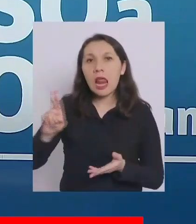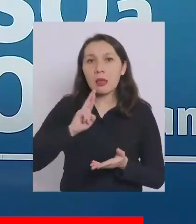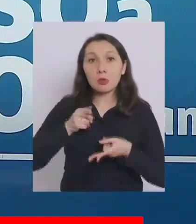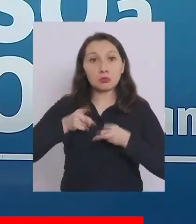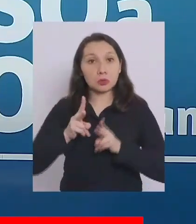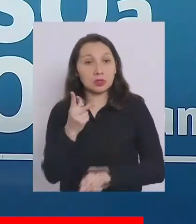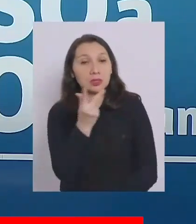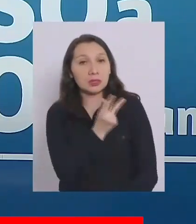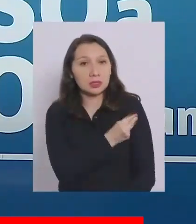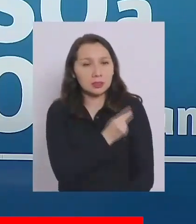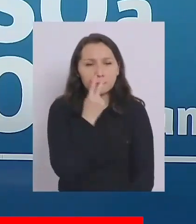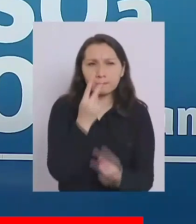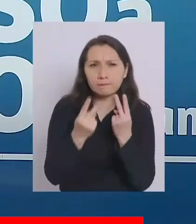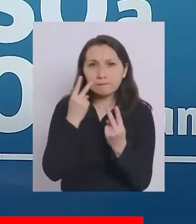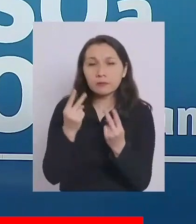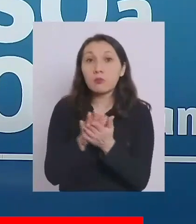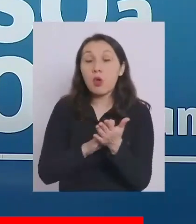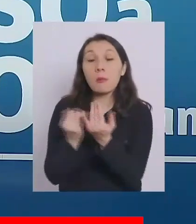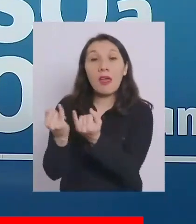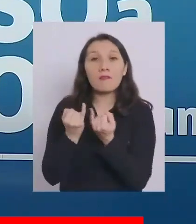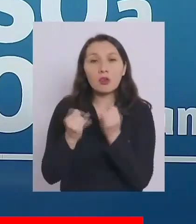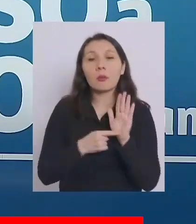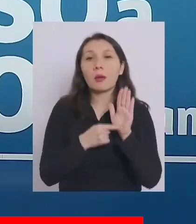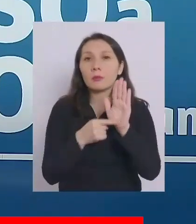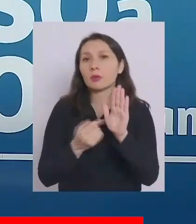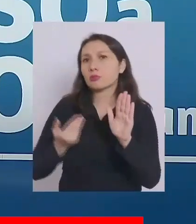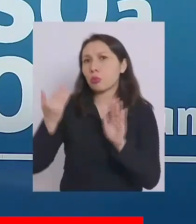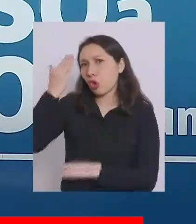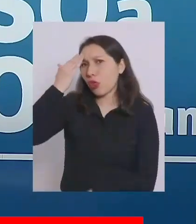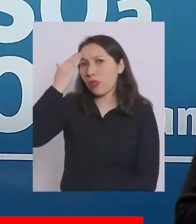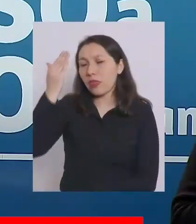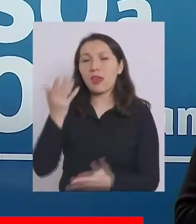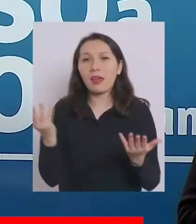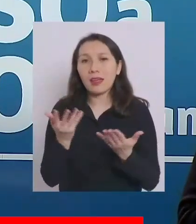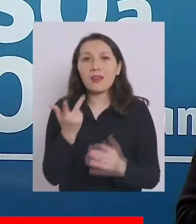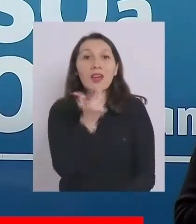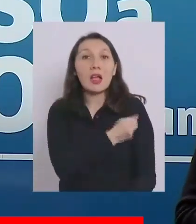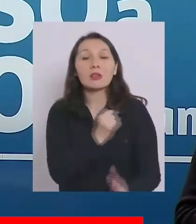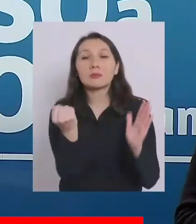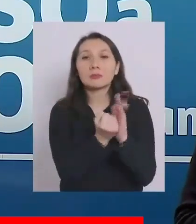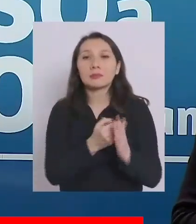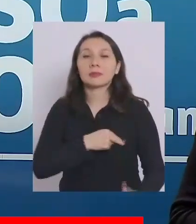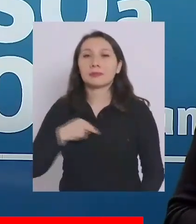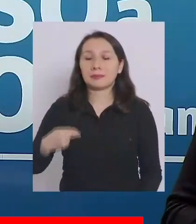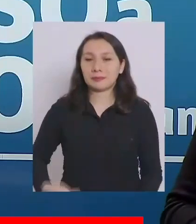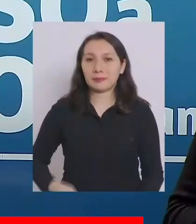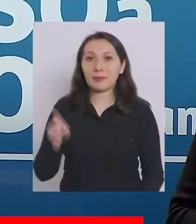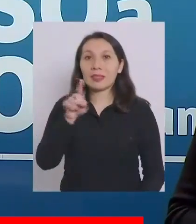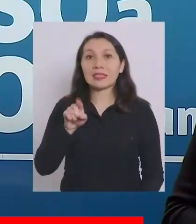efectividad que estamos viendo con los datos que se presentaron hace unos días atrás de la vacuna si nava que es la que es